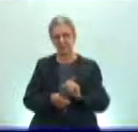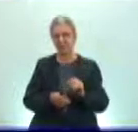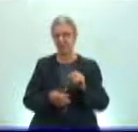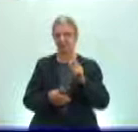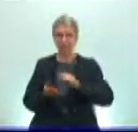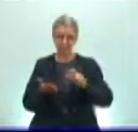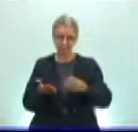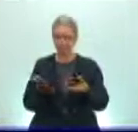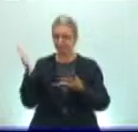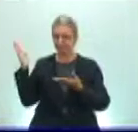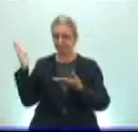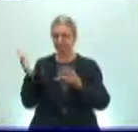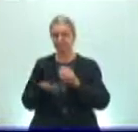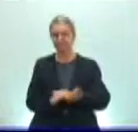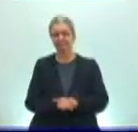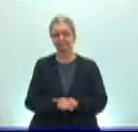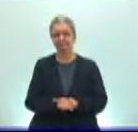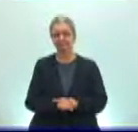libretas.